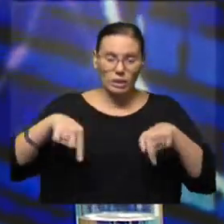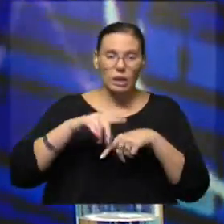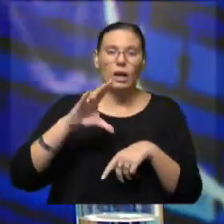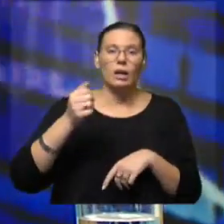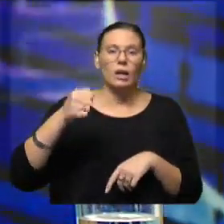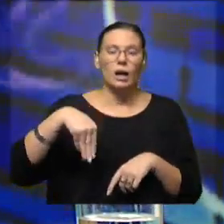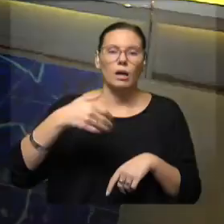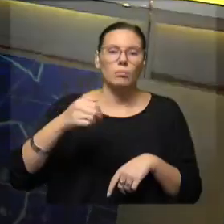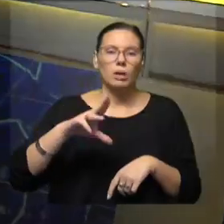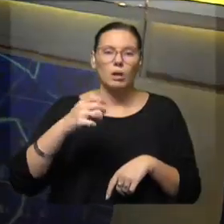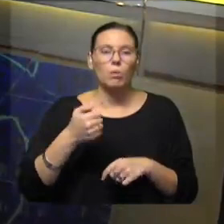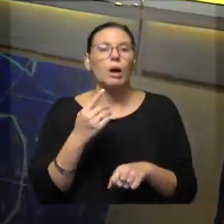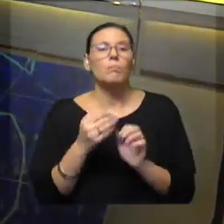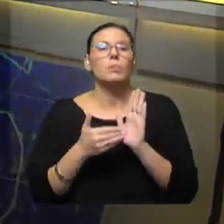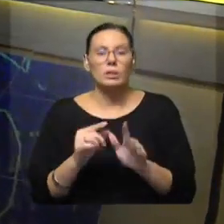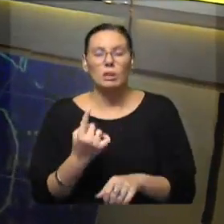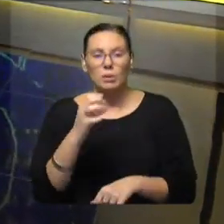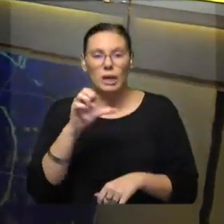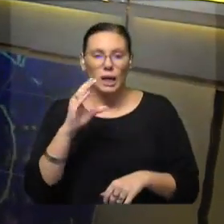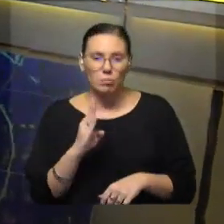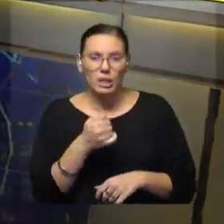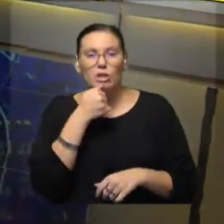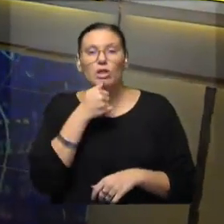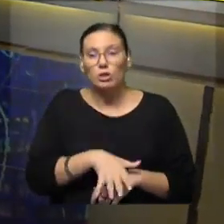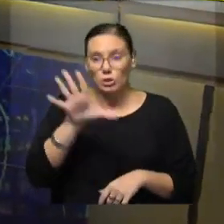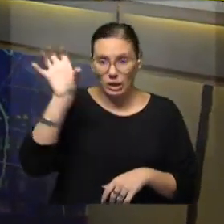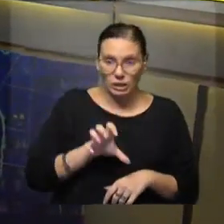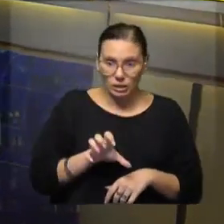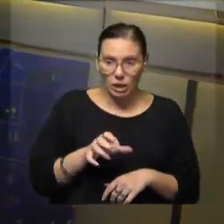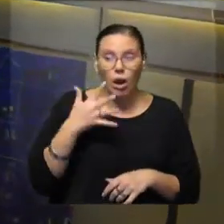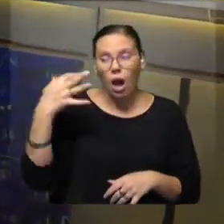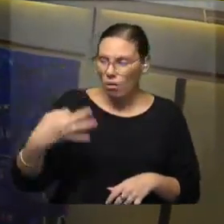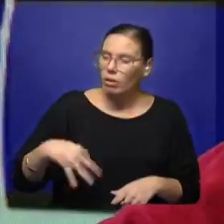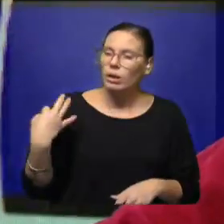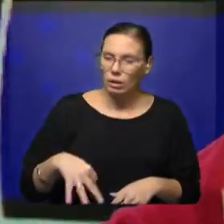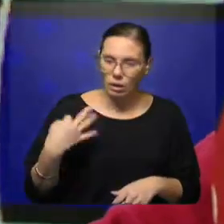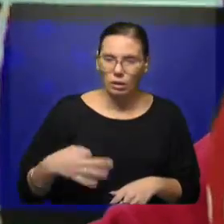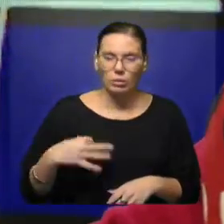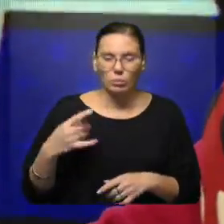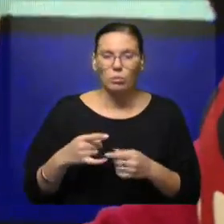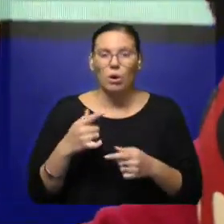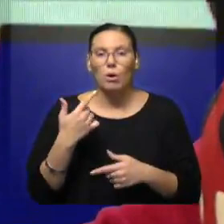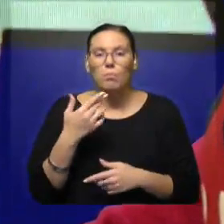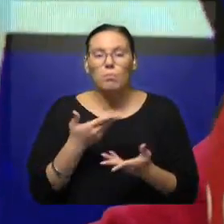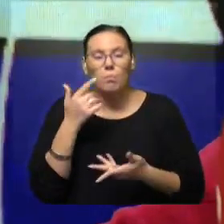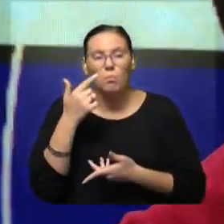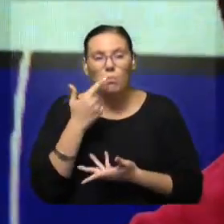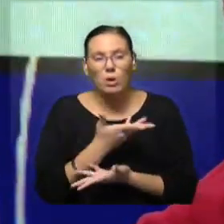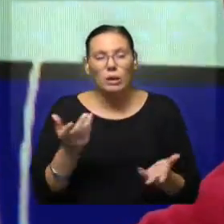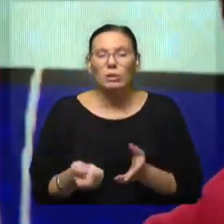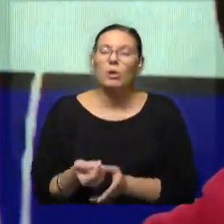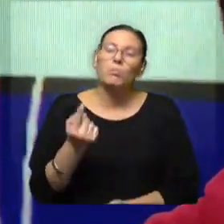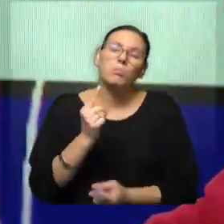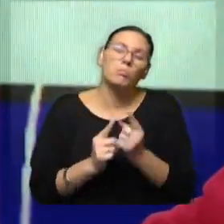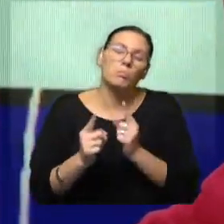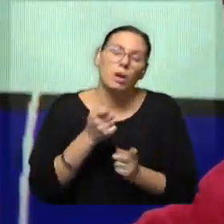a estar presentando su primer EP que se llama Historias que traigo. Es verdad, hablas con palabras verdaderas, estuvo sacando sus primeros singles, salieron 3 y ahora se